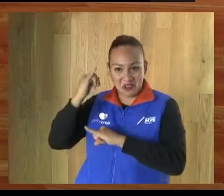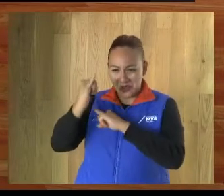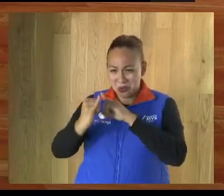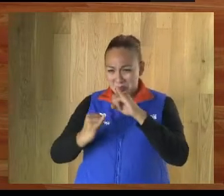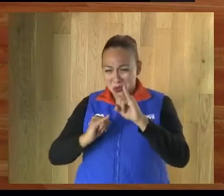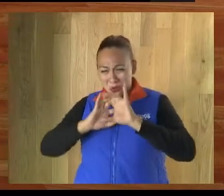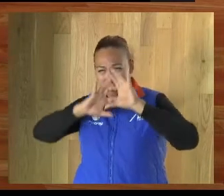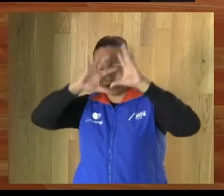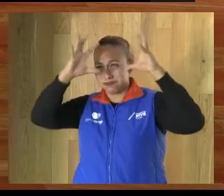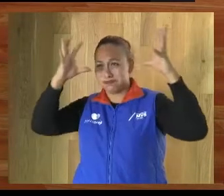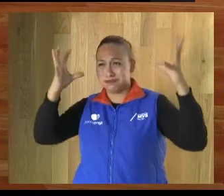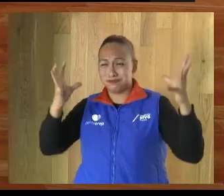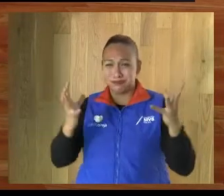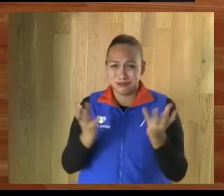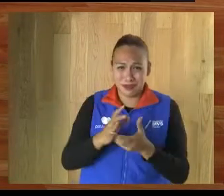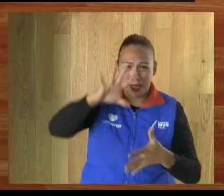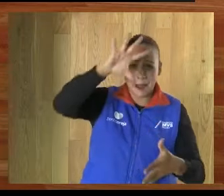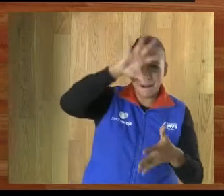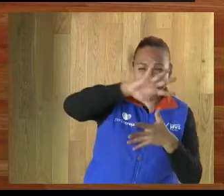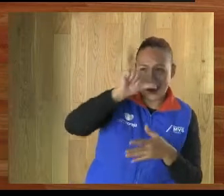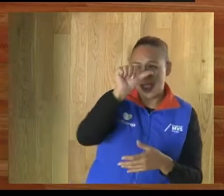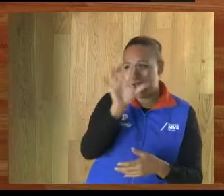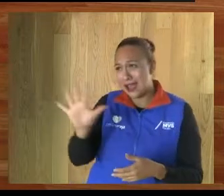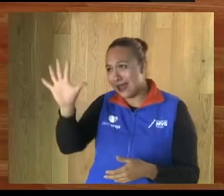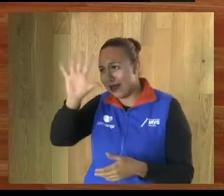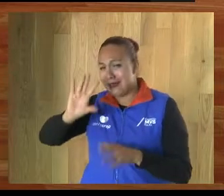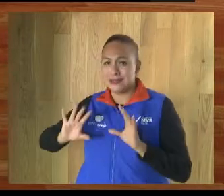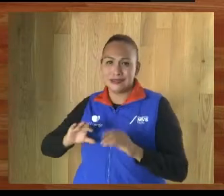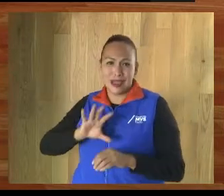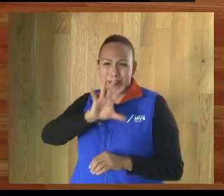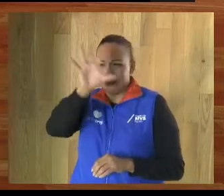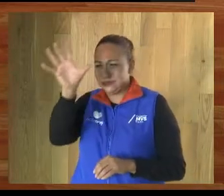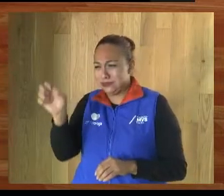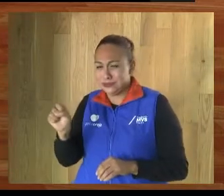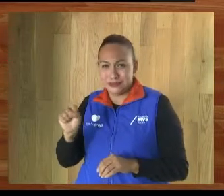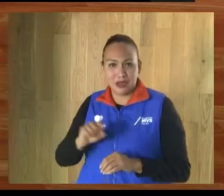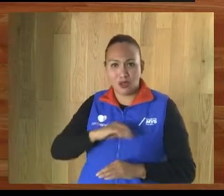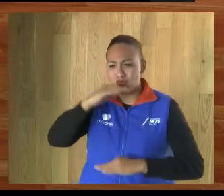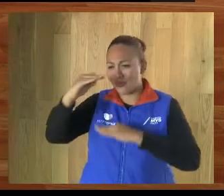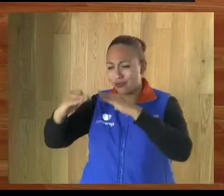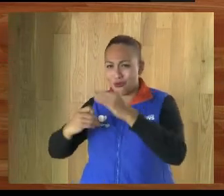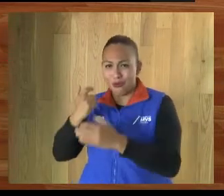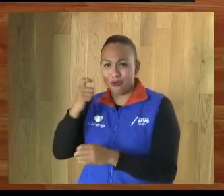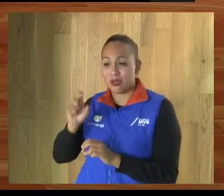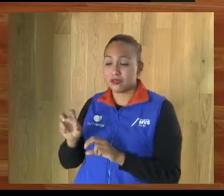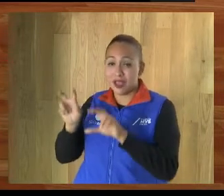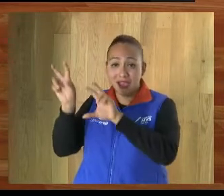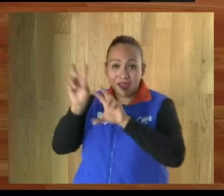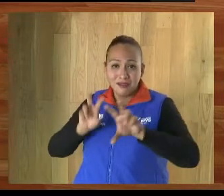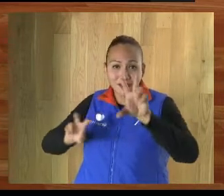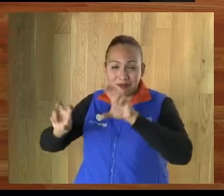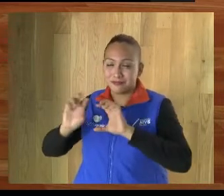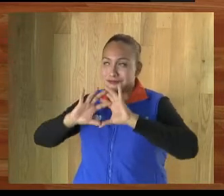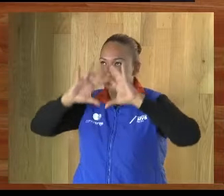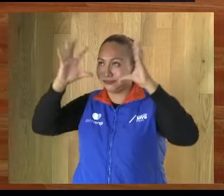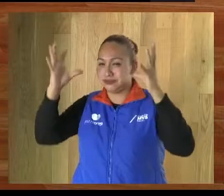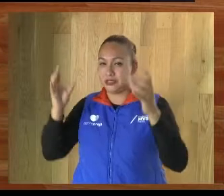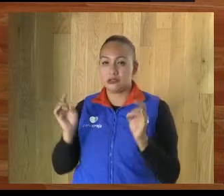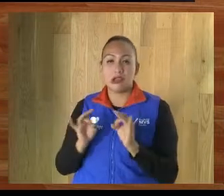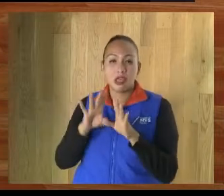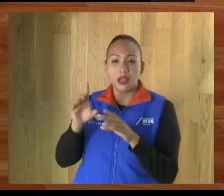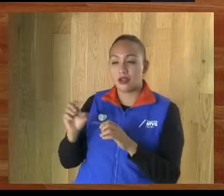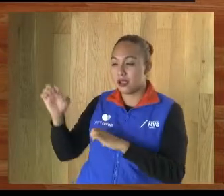Asia. Entonces, toda la presión que se haga desde un lugar al final va a afectar a todos los demás como un